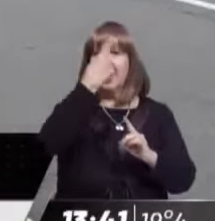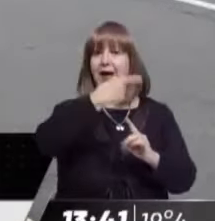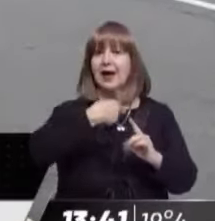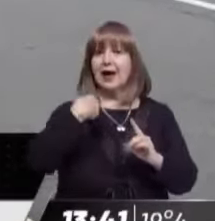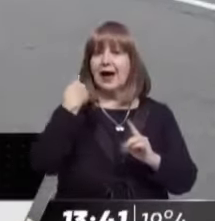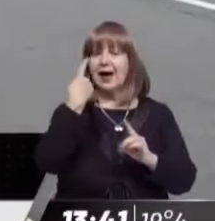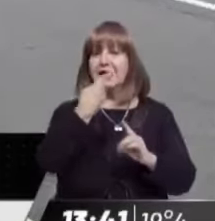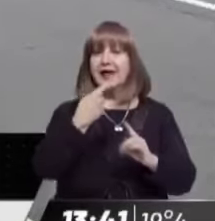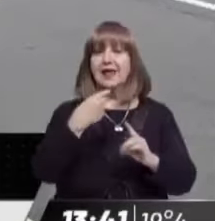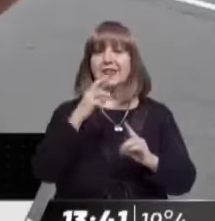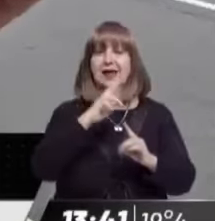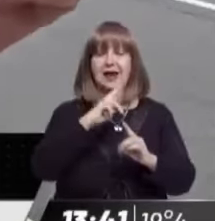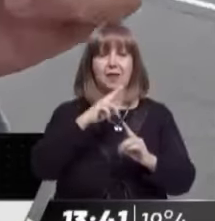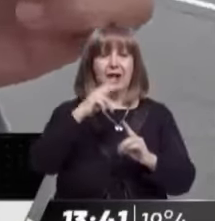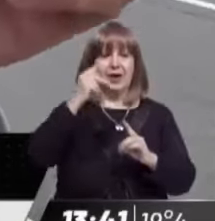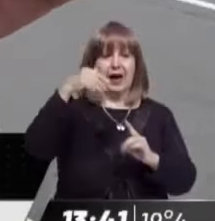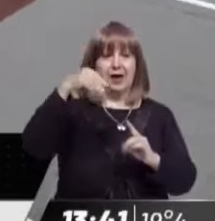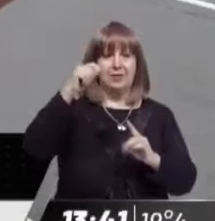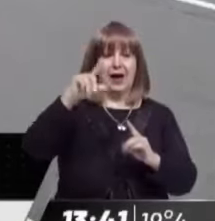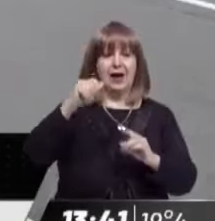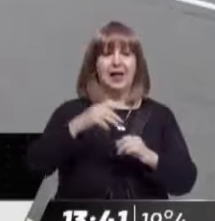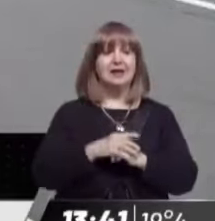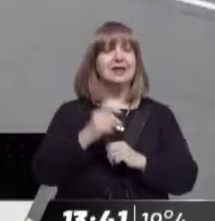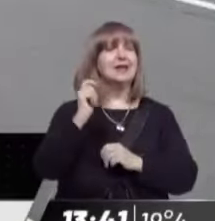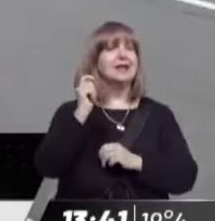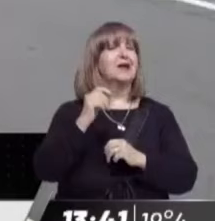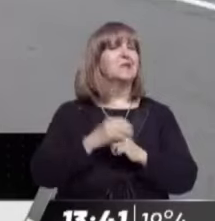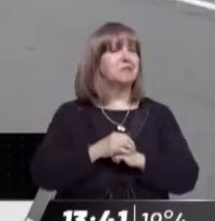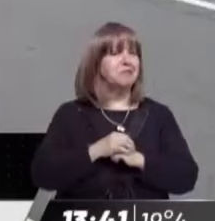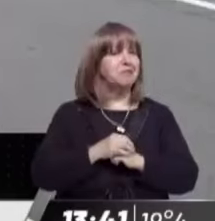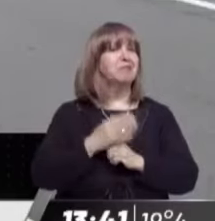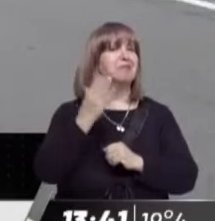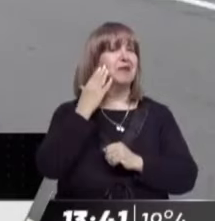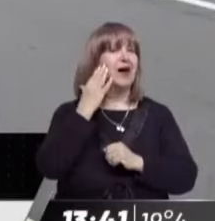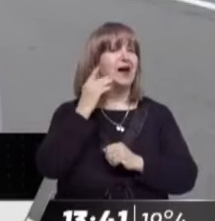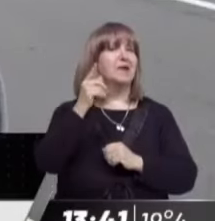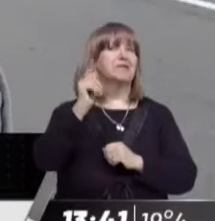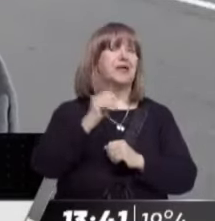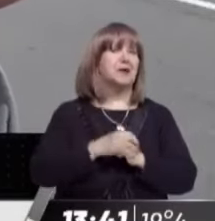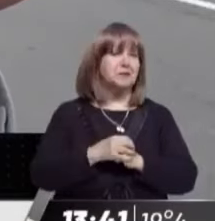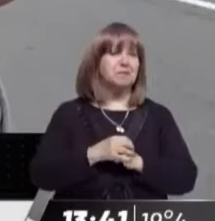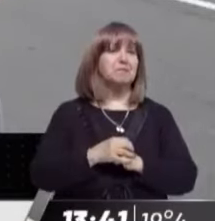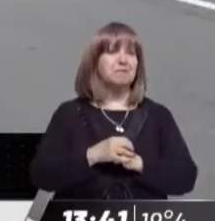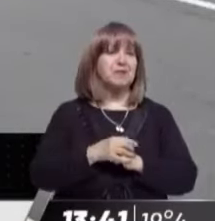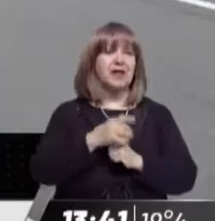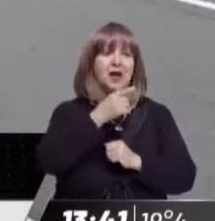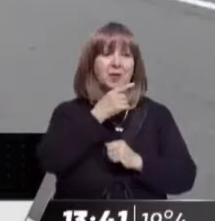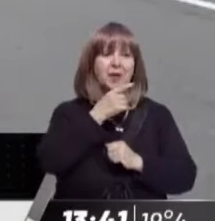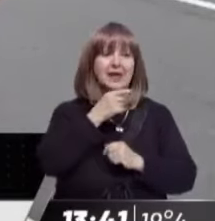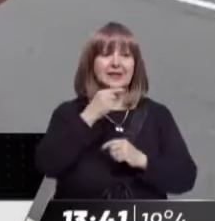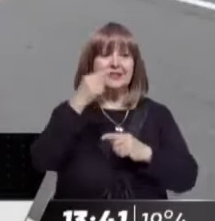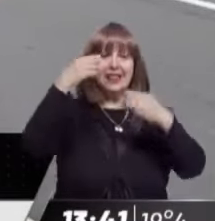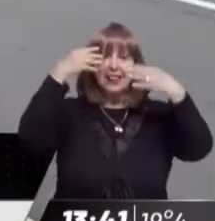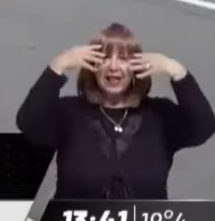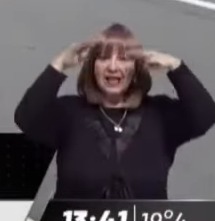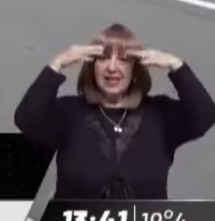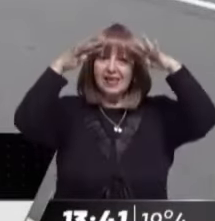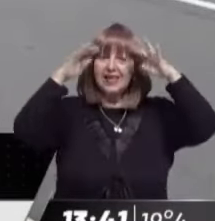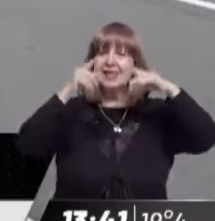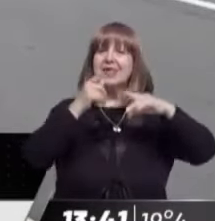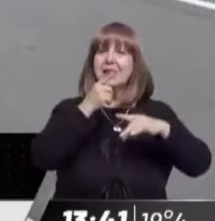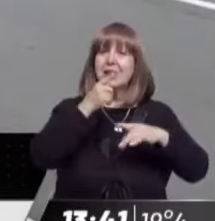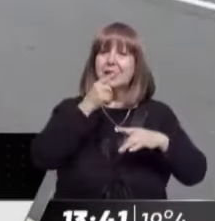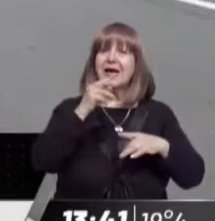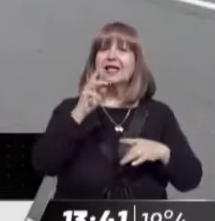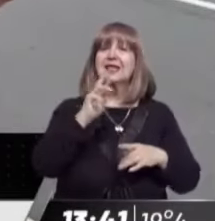para pintar. Mirá. ¿Ustedes no la ven parecida a una expresidenta argentina sí. más que a tiene un Cómoda? Aire. La parte de sí, las ¿no? pestañas, me parece, tiene un ¿no?